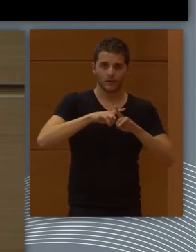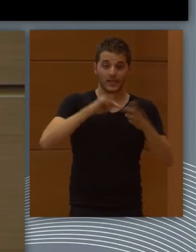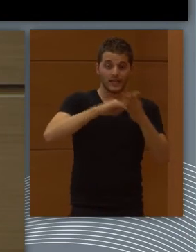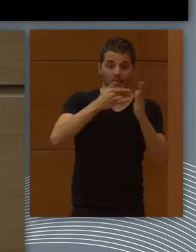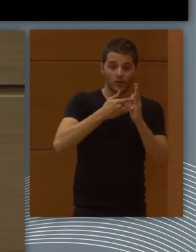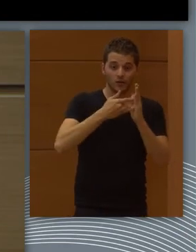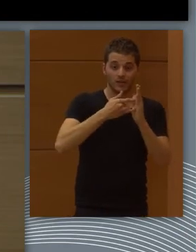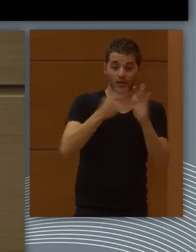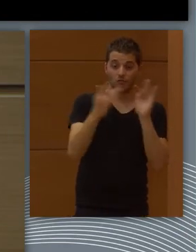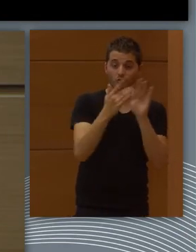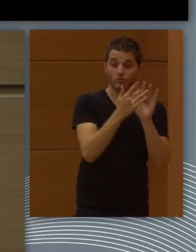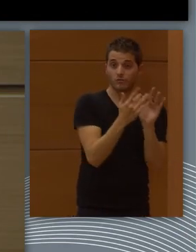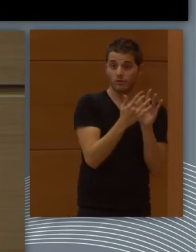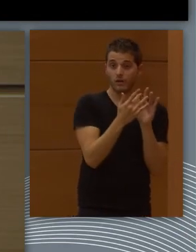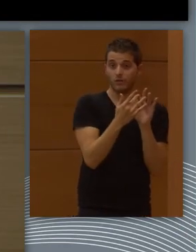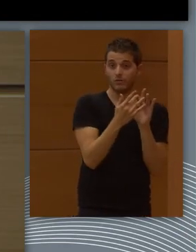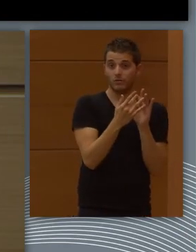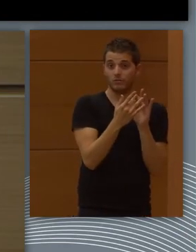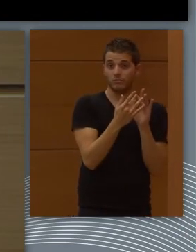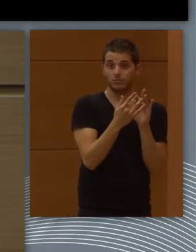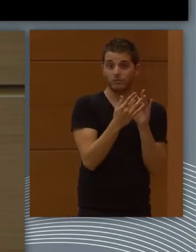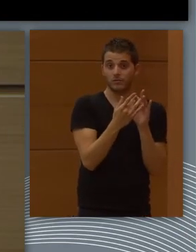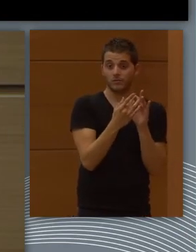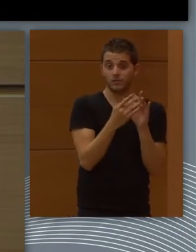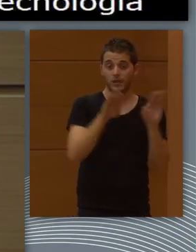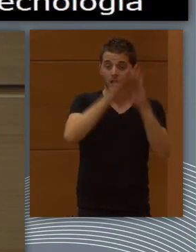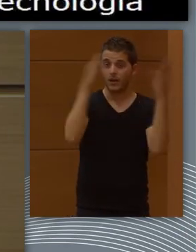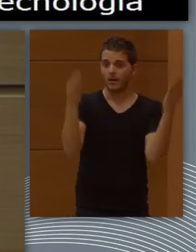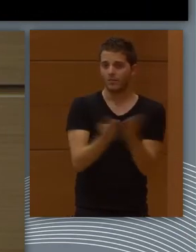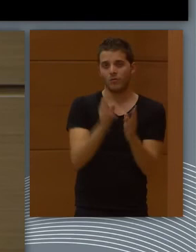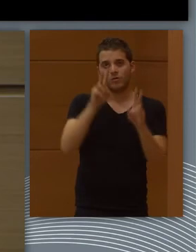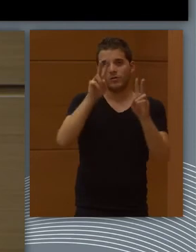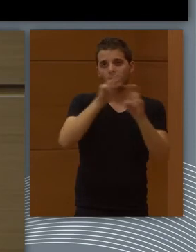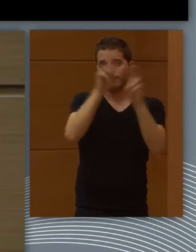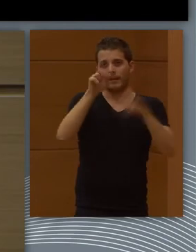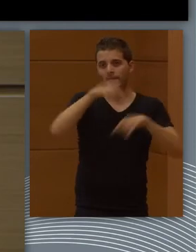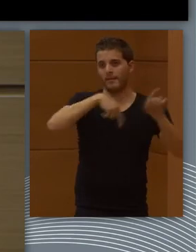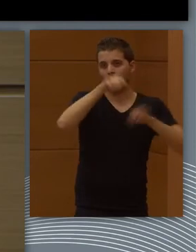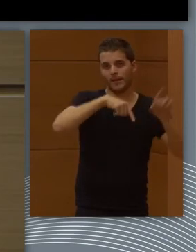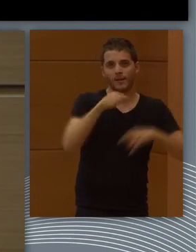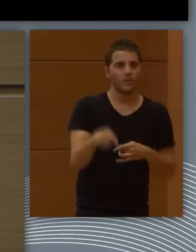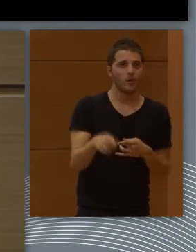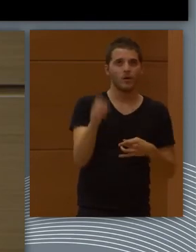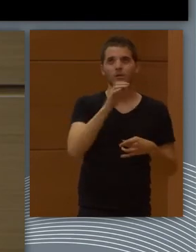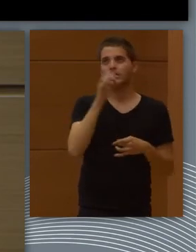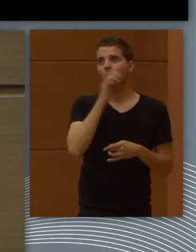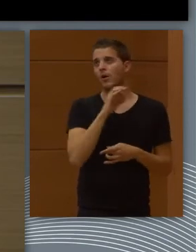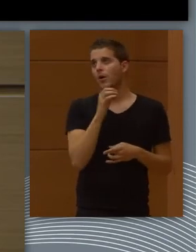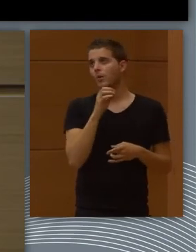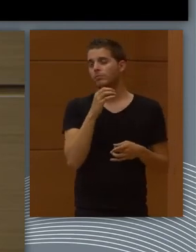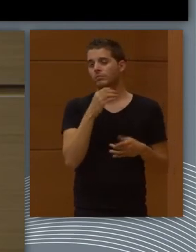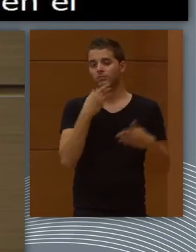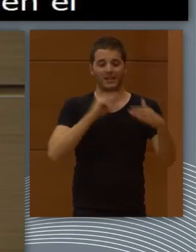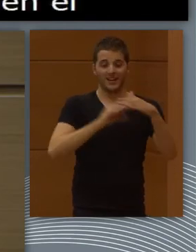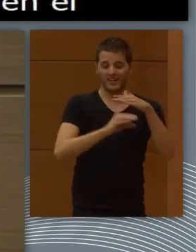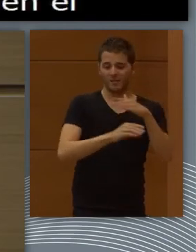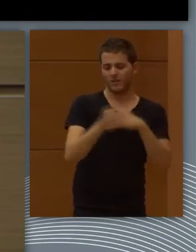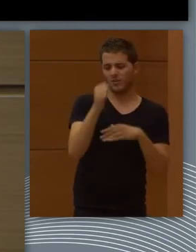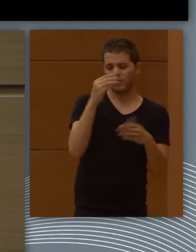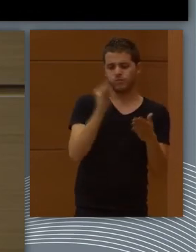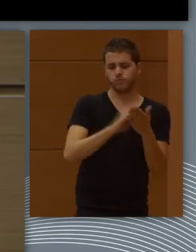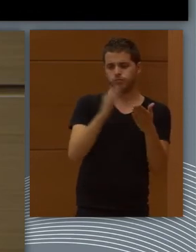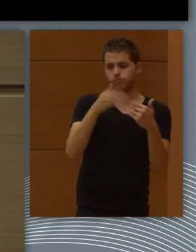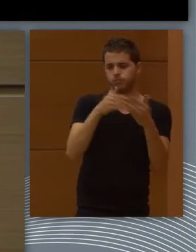sin contacto se utiliza desde luego mucho en el mundo del transporte. Londres, por ejemplo, su metro lleva usándola muchísimo tiempo,